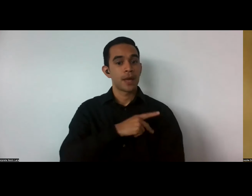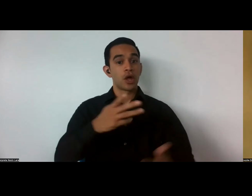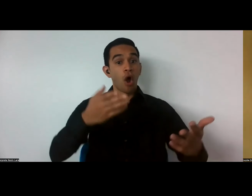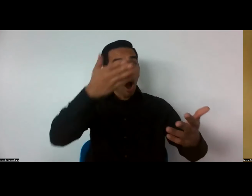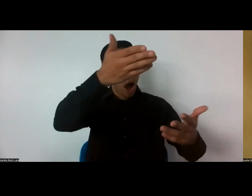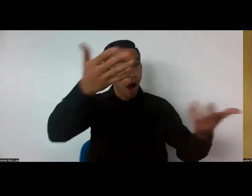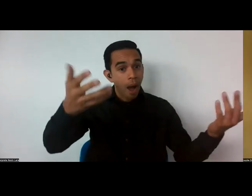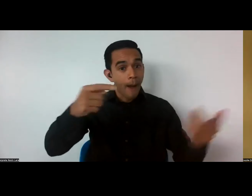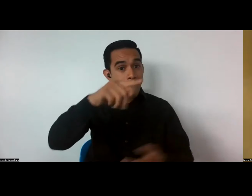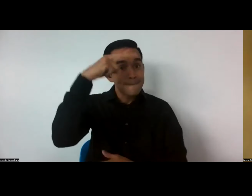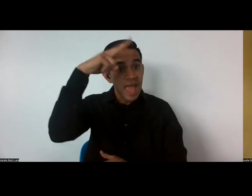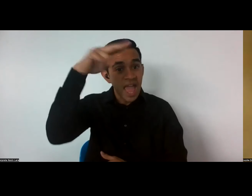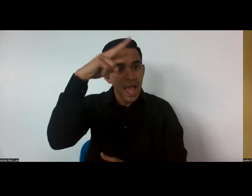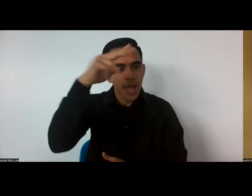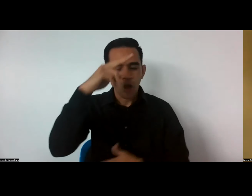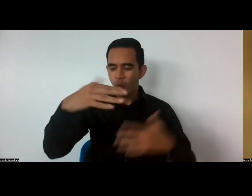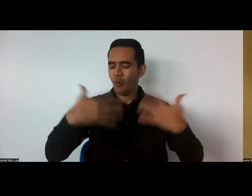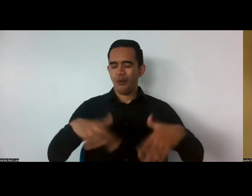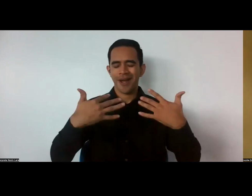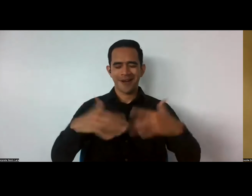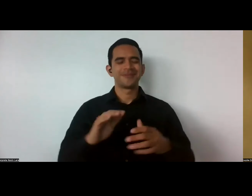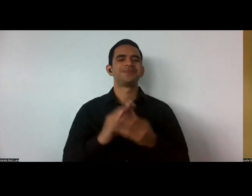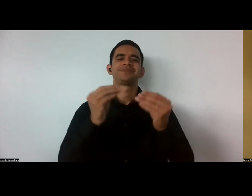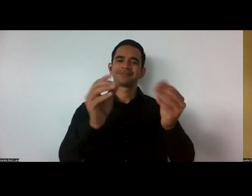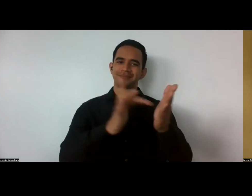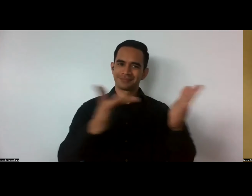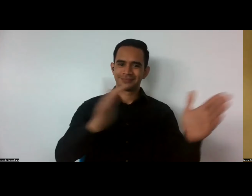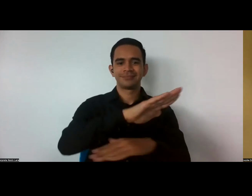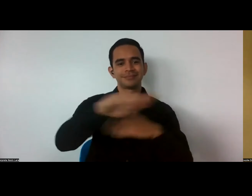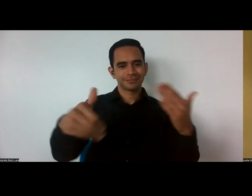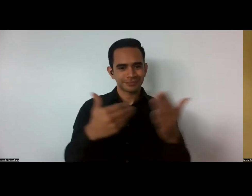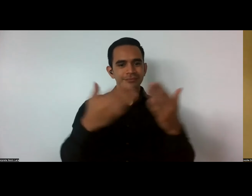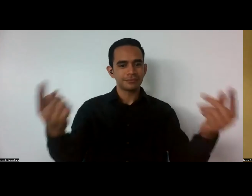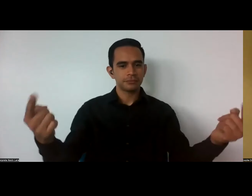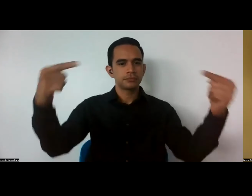México. Me encanta, muchísimas gracias a todos por estar acá. A ver,